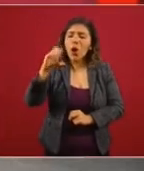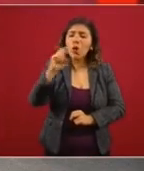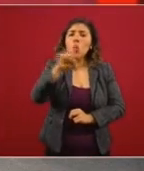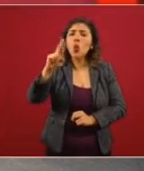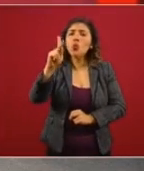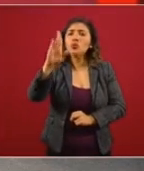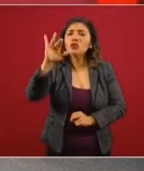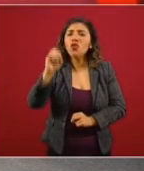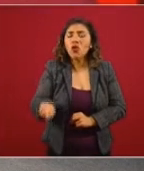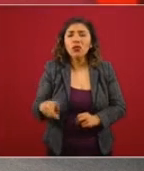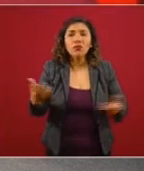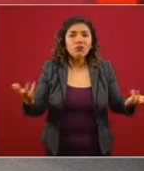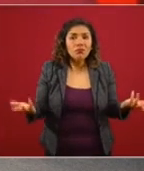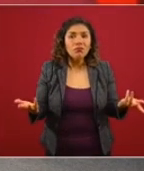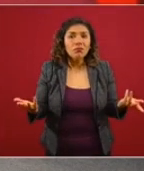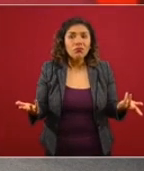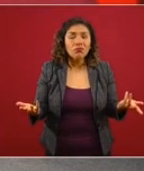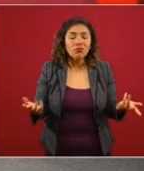caso,